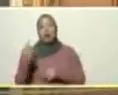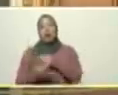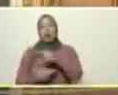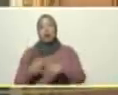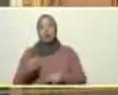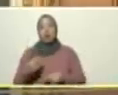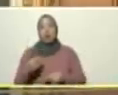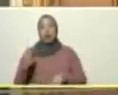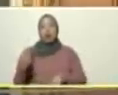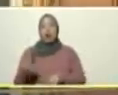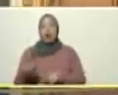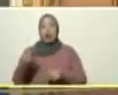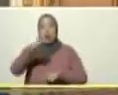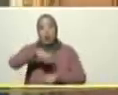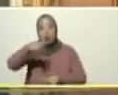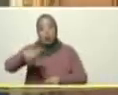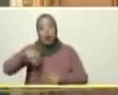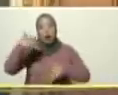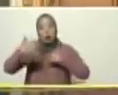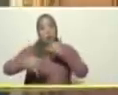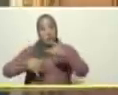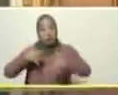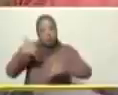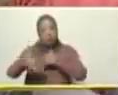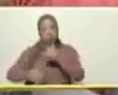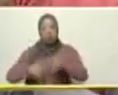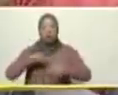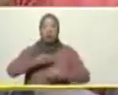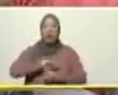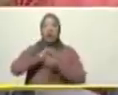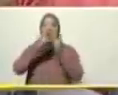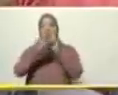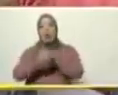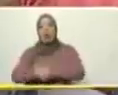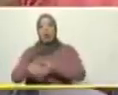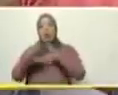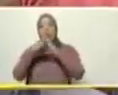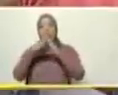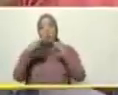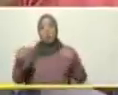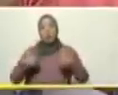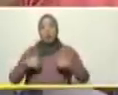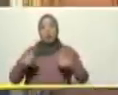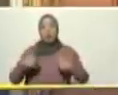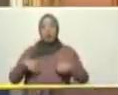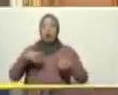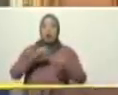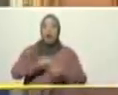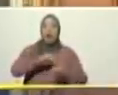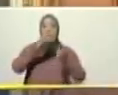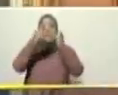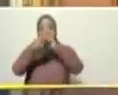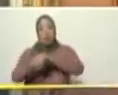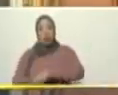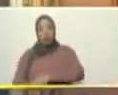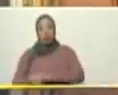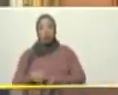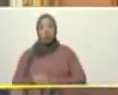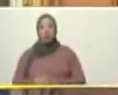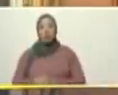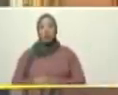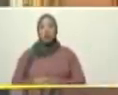El revolucionar es cambiar todo lo que tenga que ser cambiado.